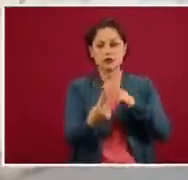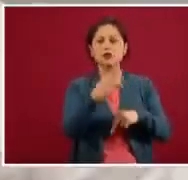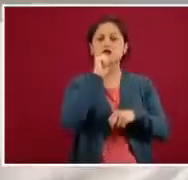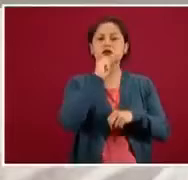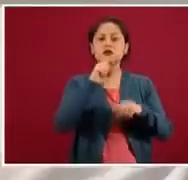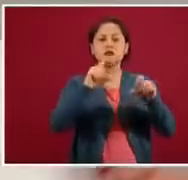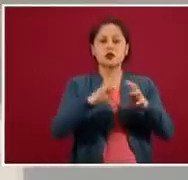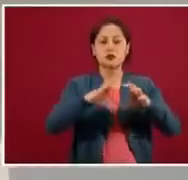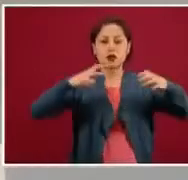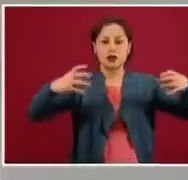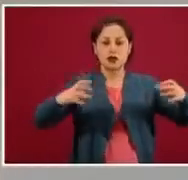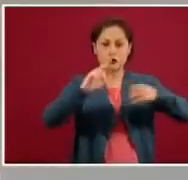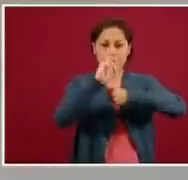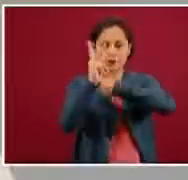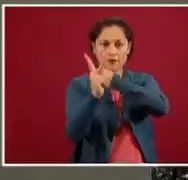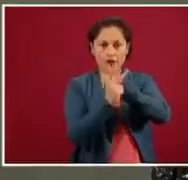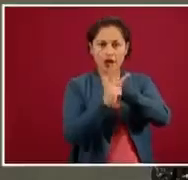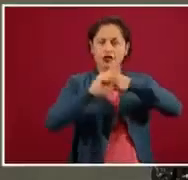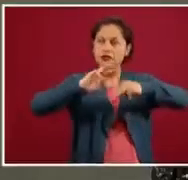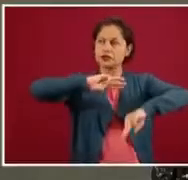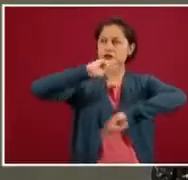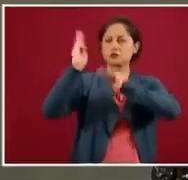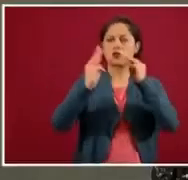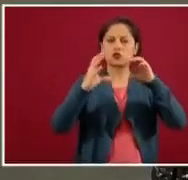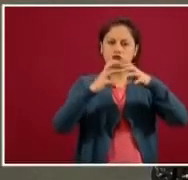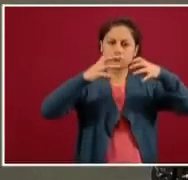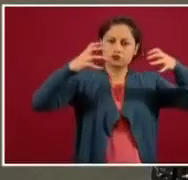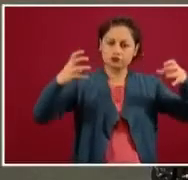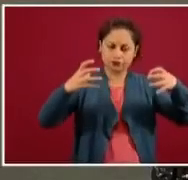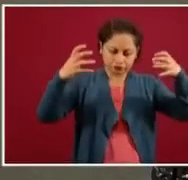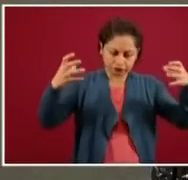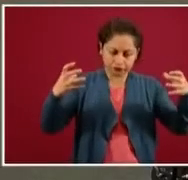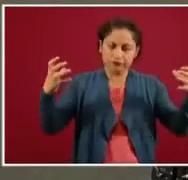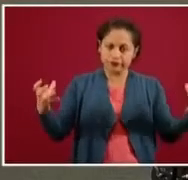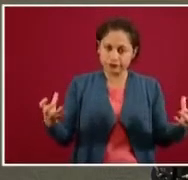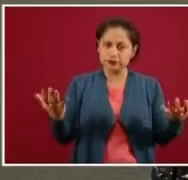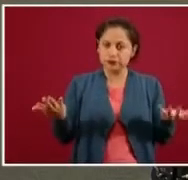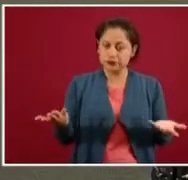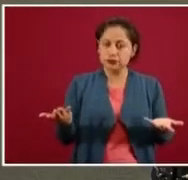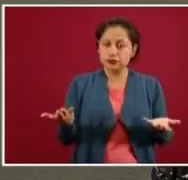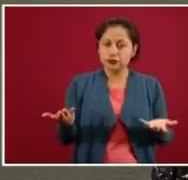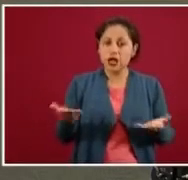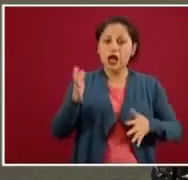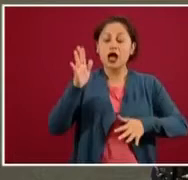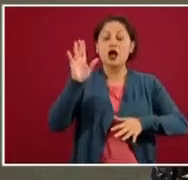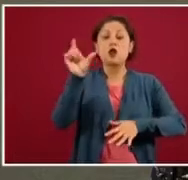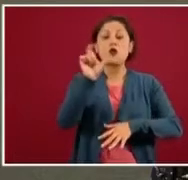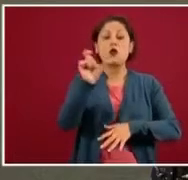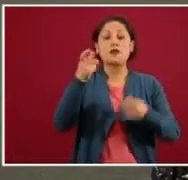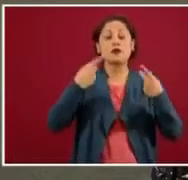y su mundo. Somos más efectivos cuando conocemos la realidad, sabemos a lo que nos